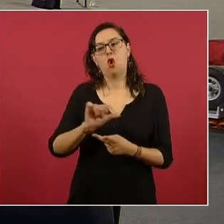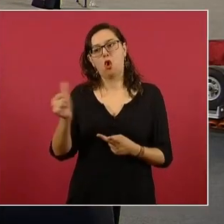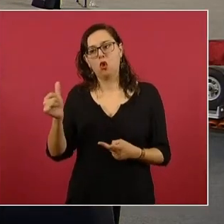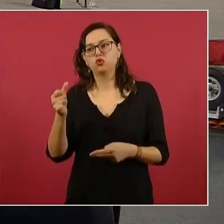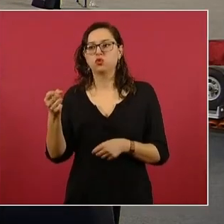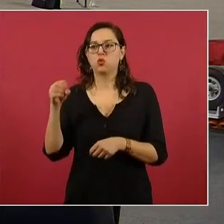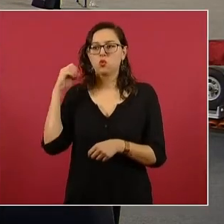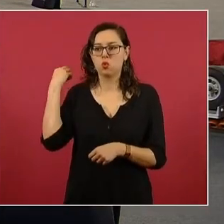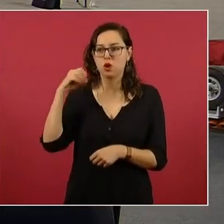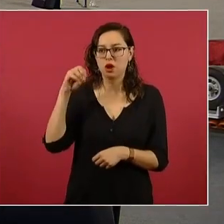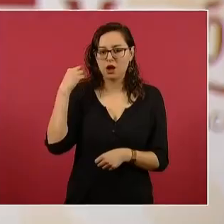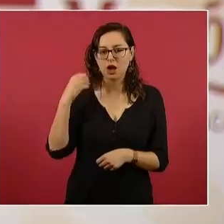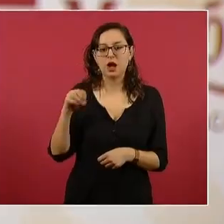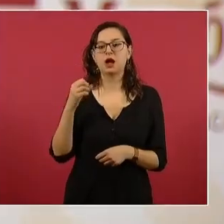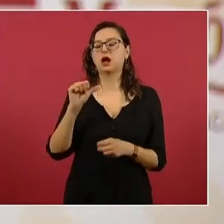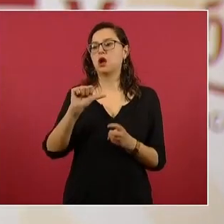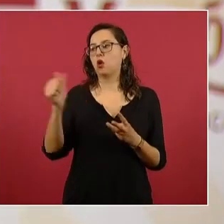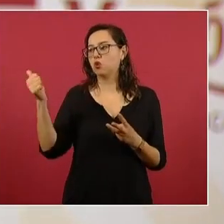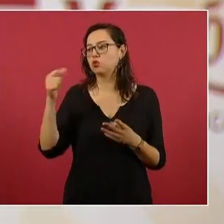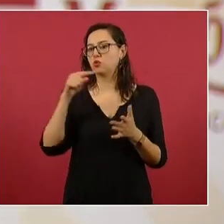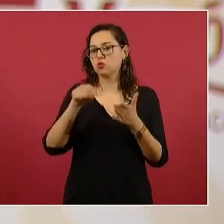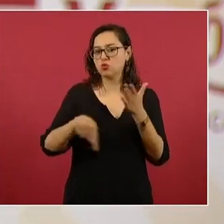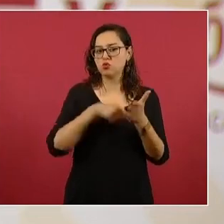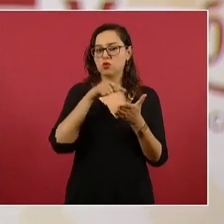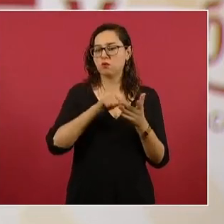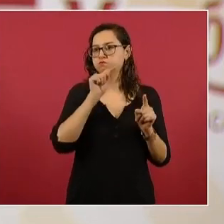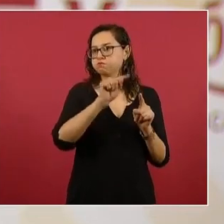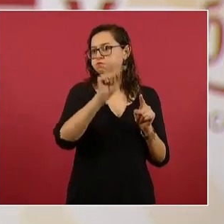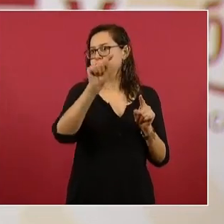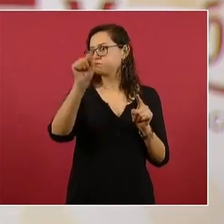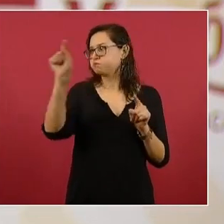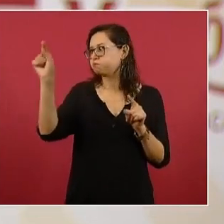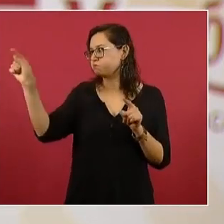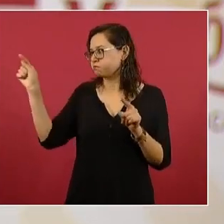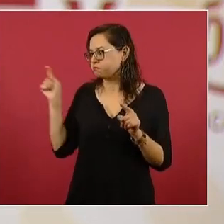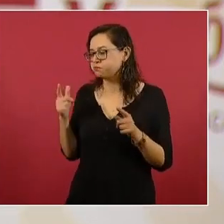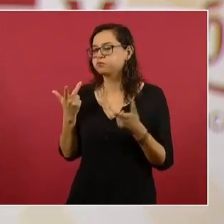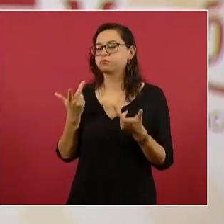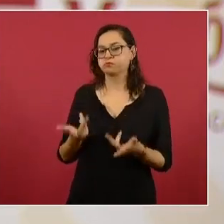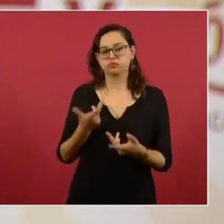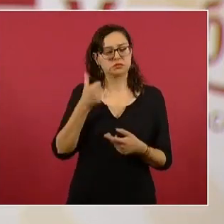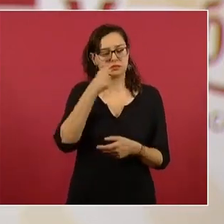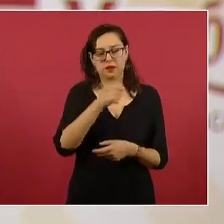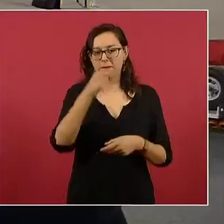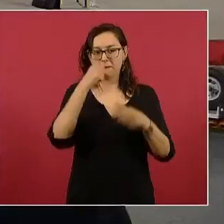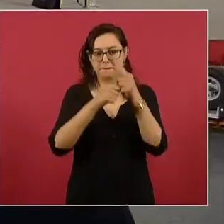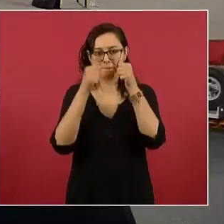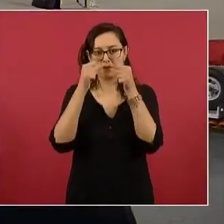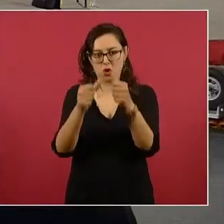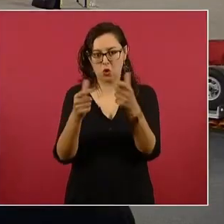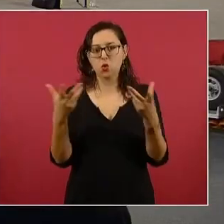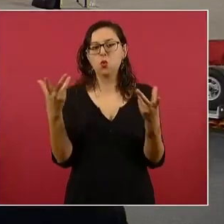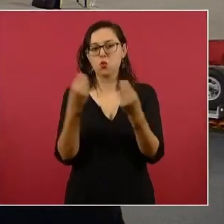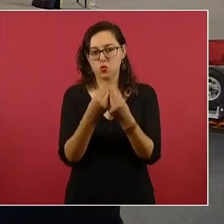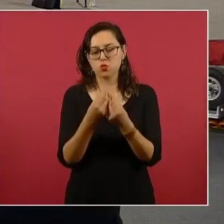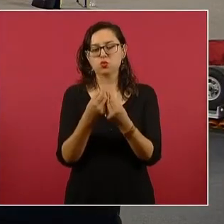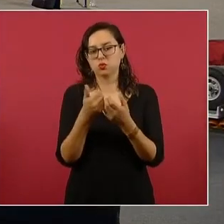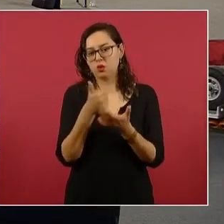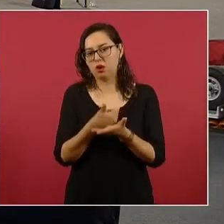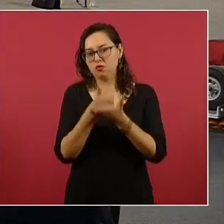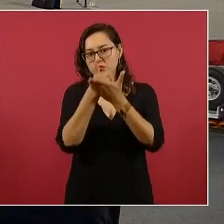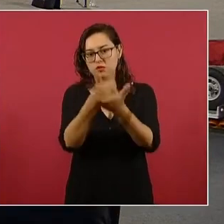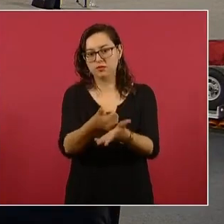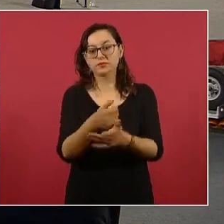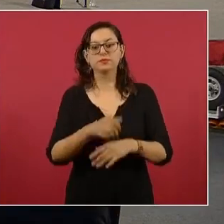Oaxaca y de otros lugares, pero en la esfera que nos corresponde tomamos nota para coadyuvar con las otras instancias.